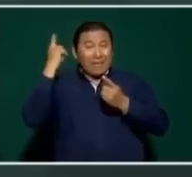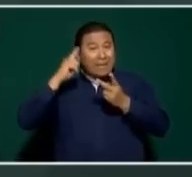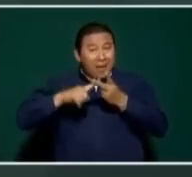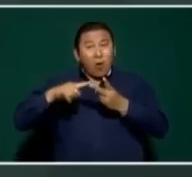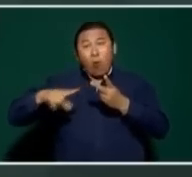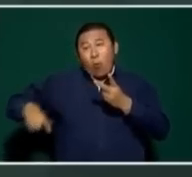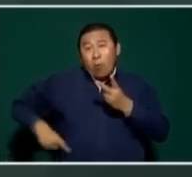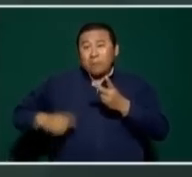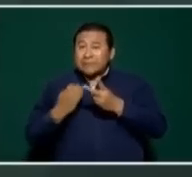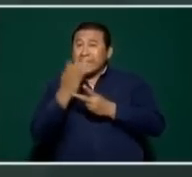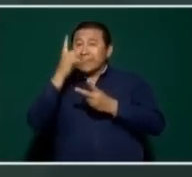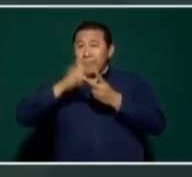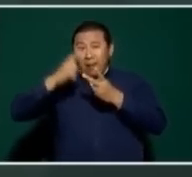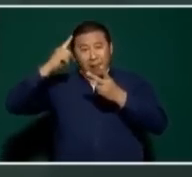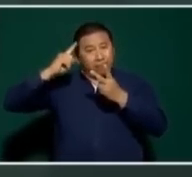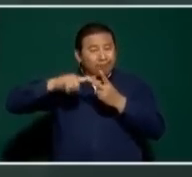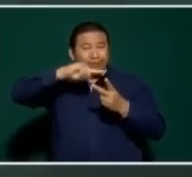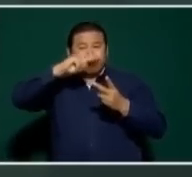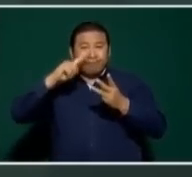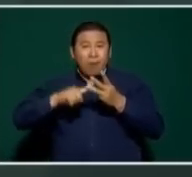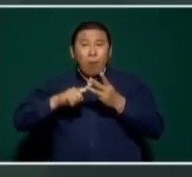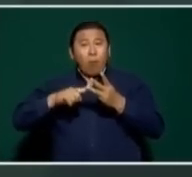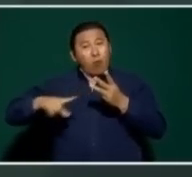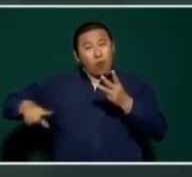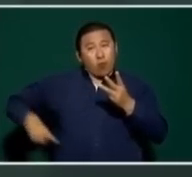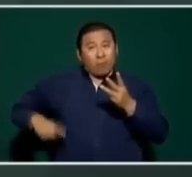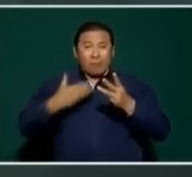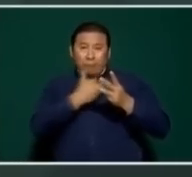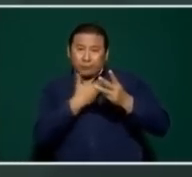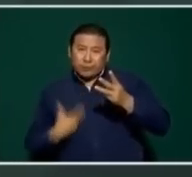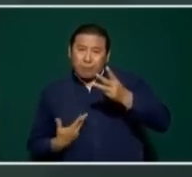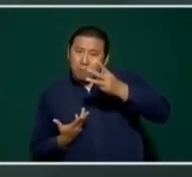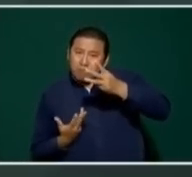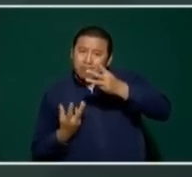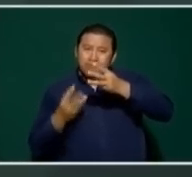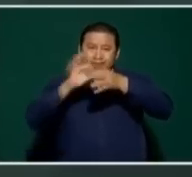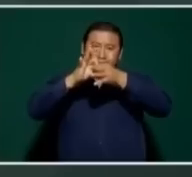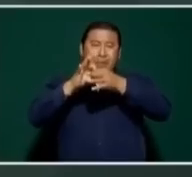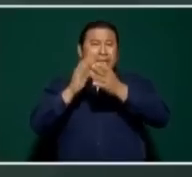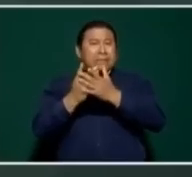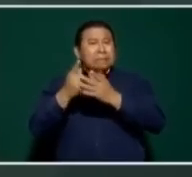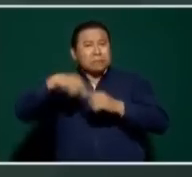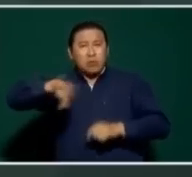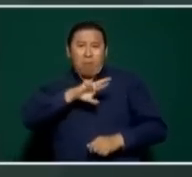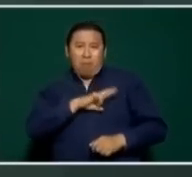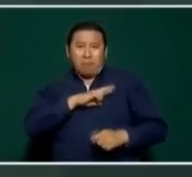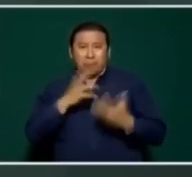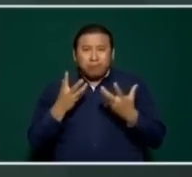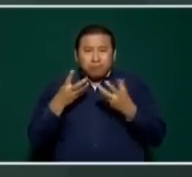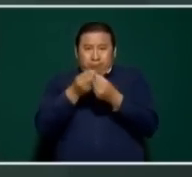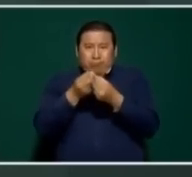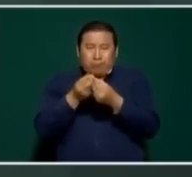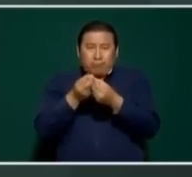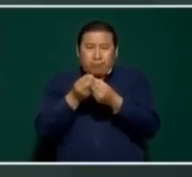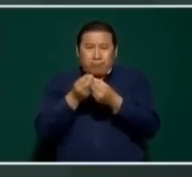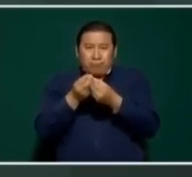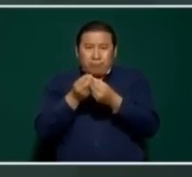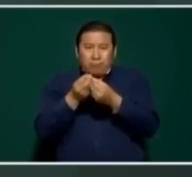el gobierno estatal, los gobiernos municipales, la iniciativa privada